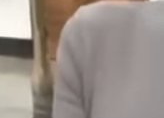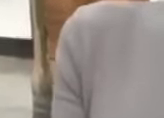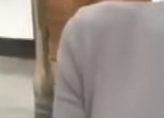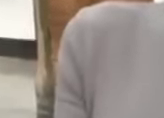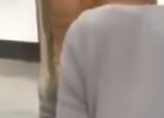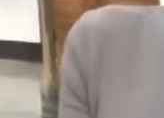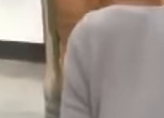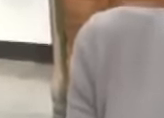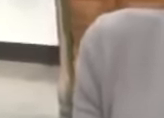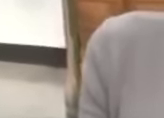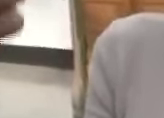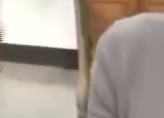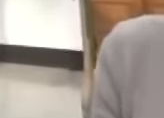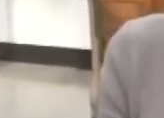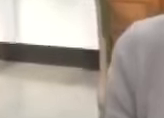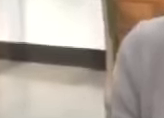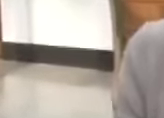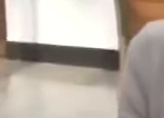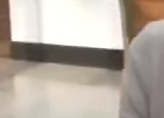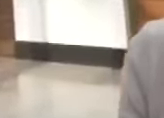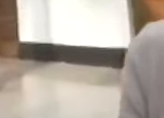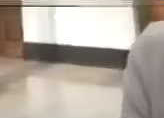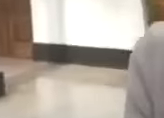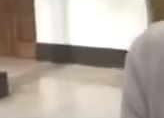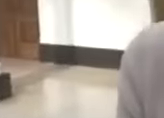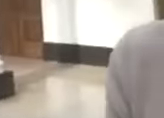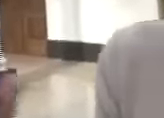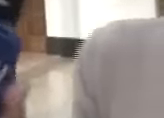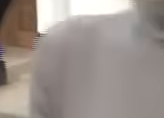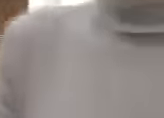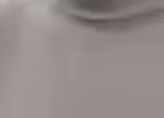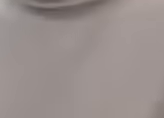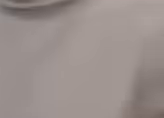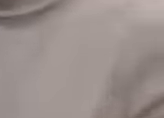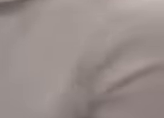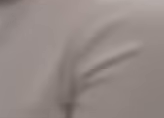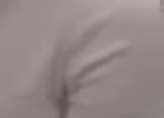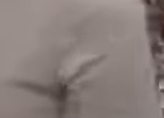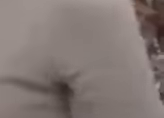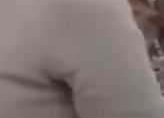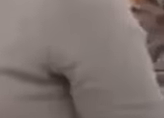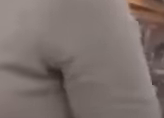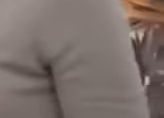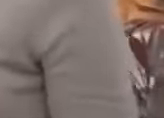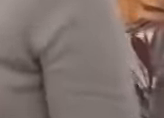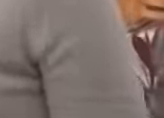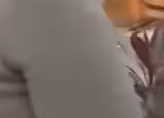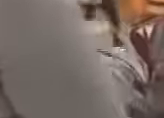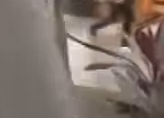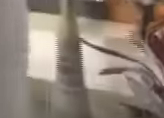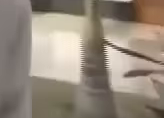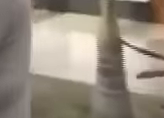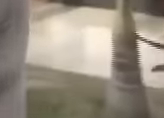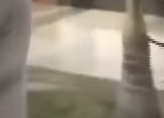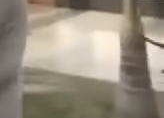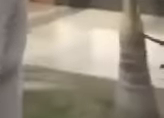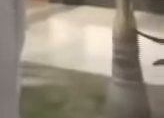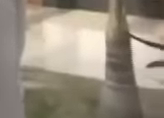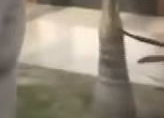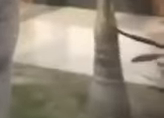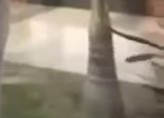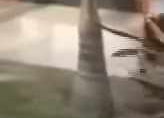de asociación, lo cual lo hemos hecho el día de hoy. Ah, muy bien. Diputado Rodolfo Sanz, usted ha